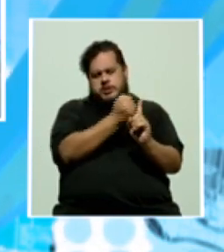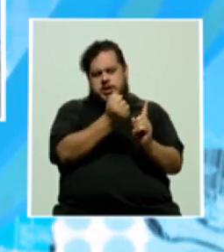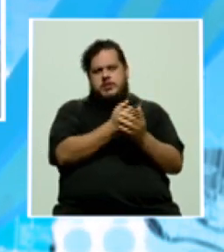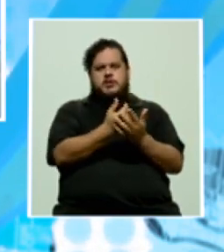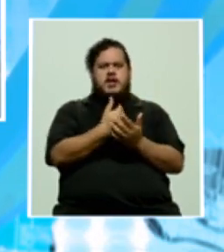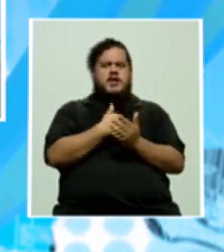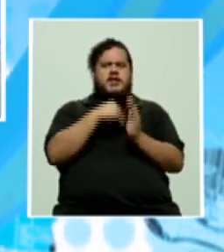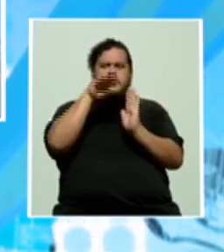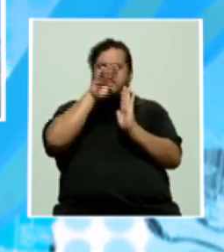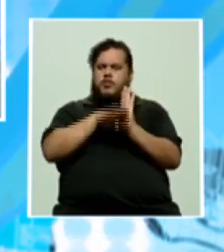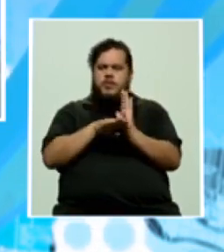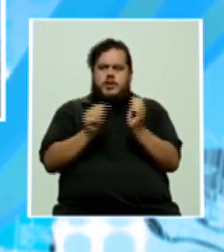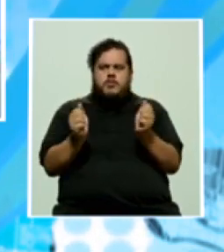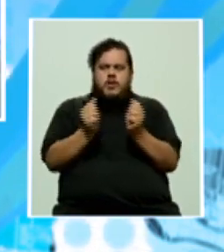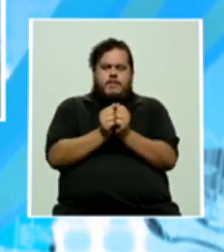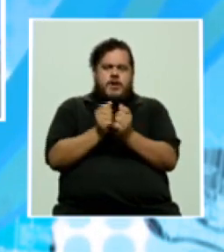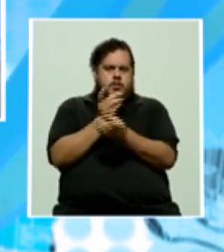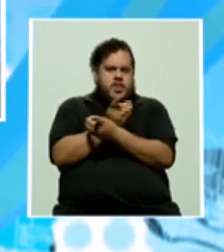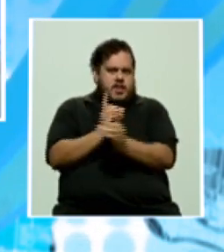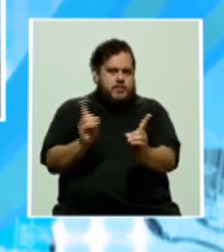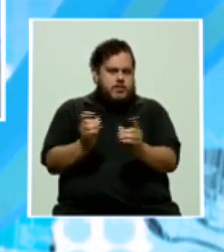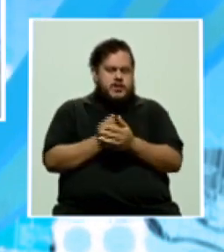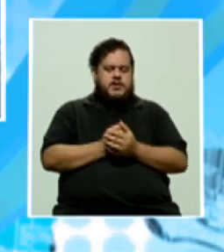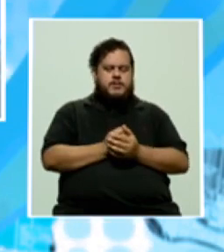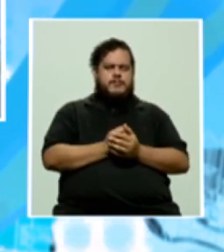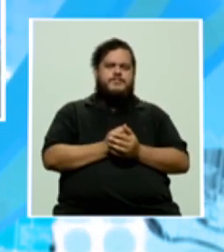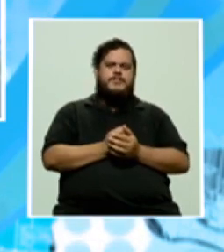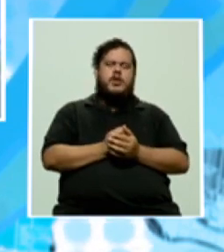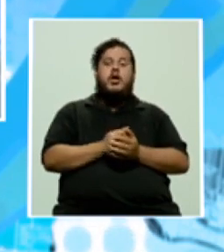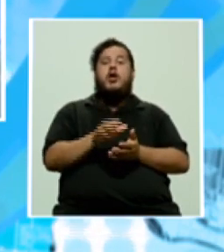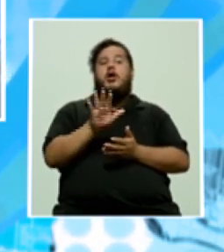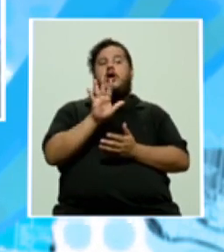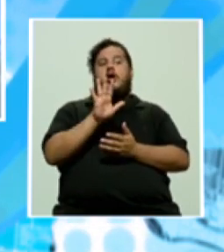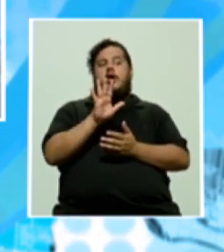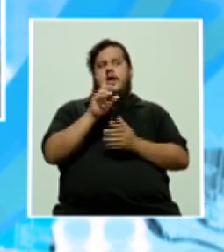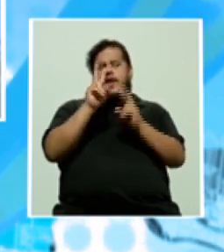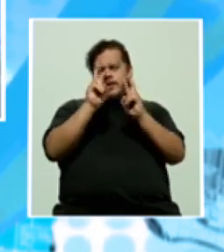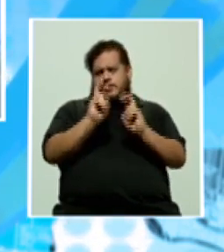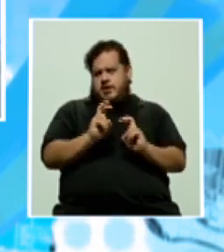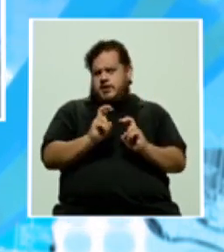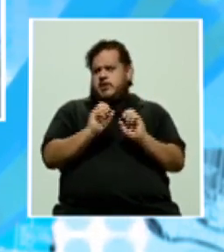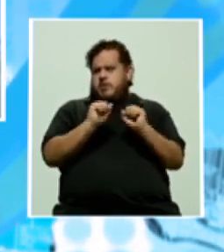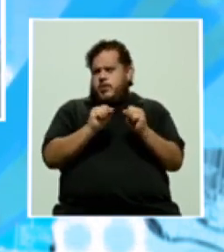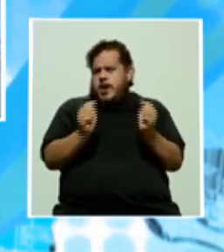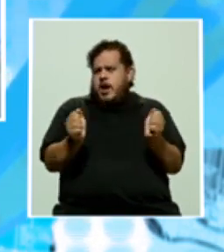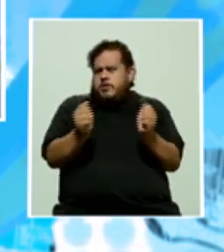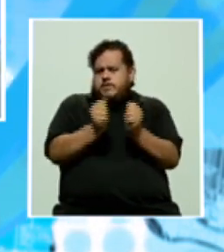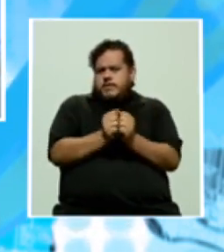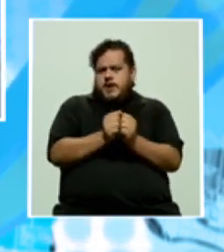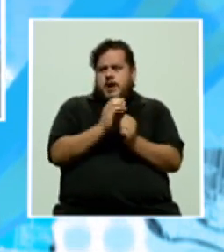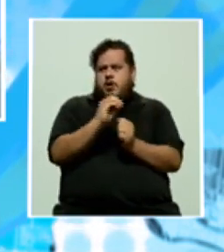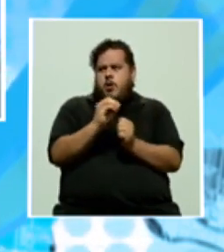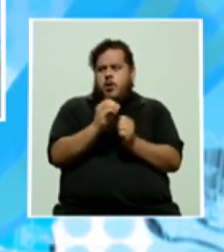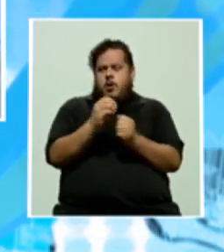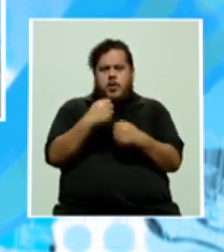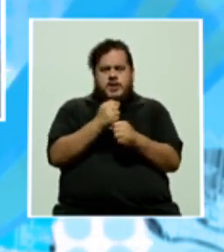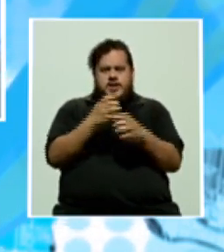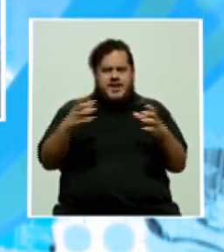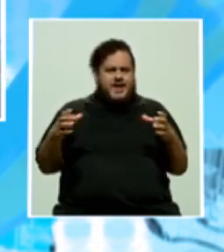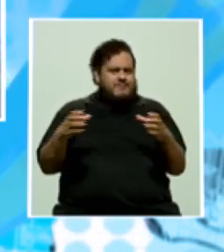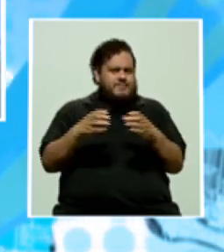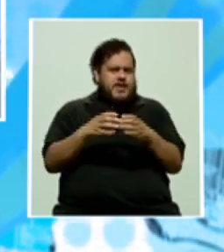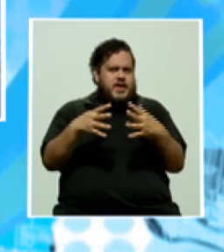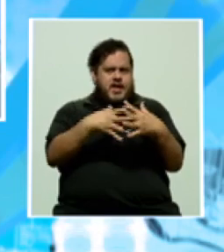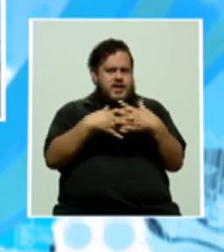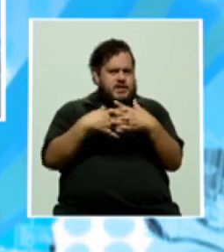tienen un mínimo apego democrático. En tu análisis, ¿podrán unificar o cohesionar a Estados